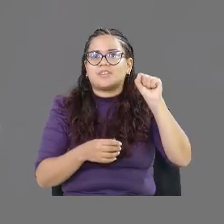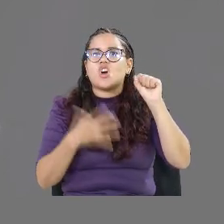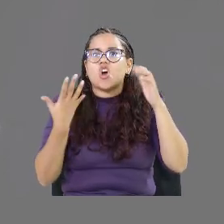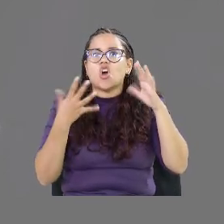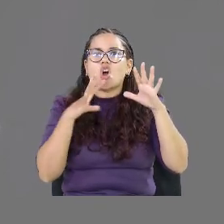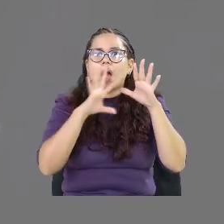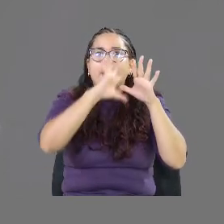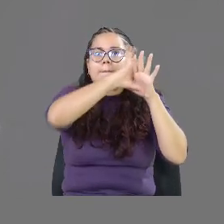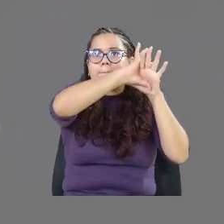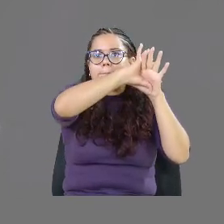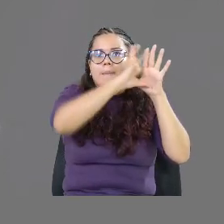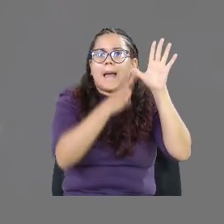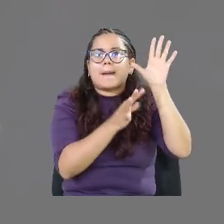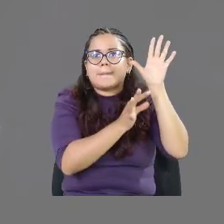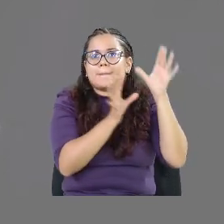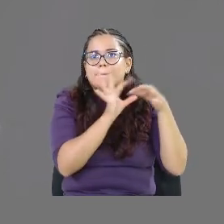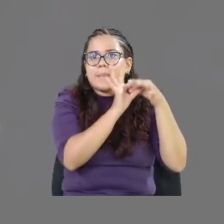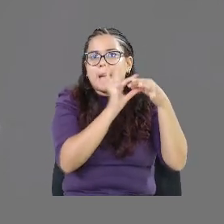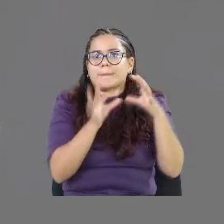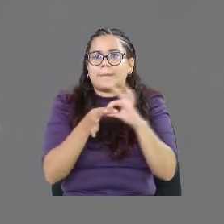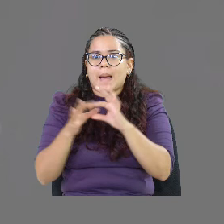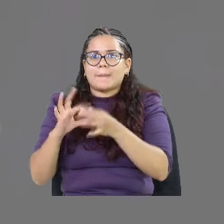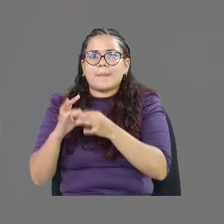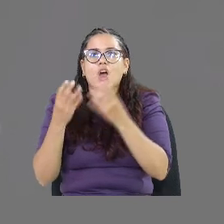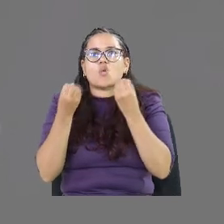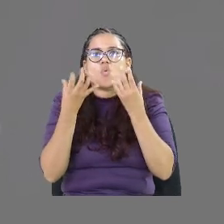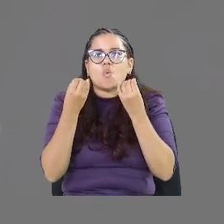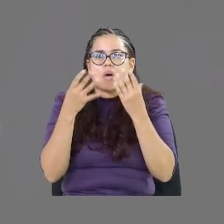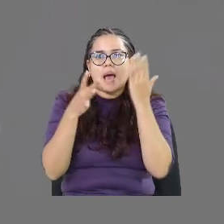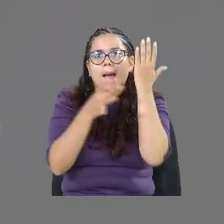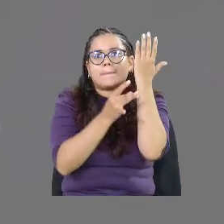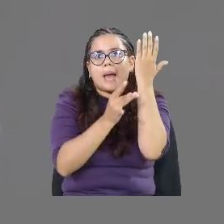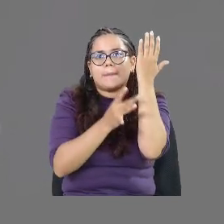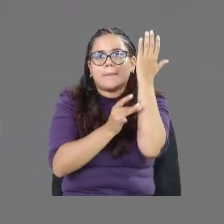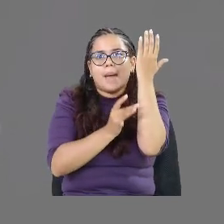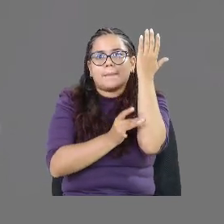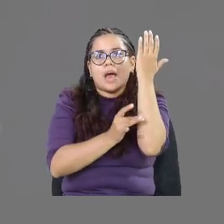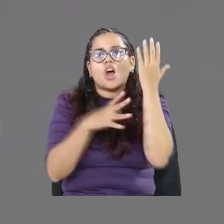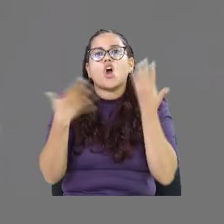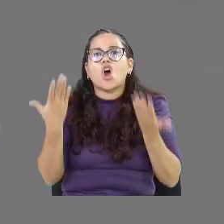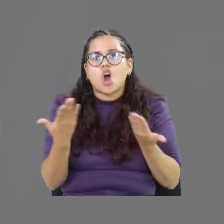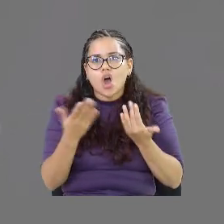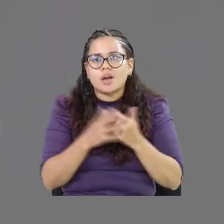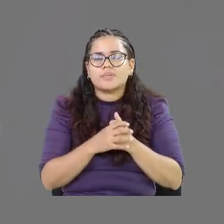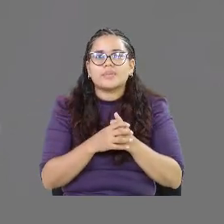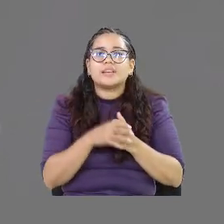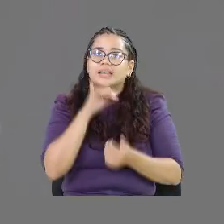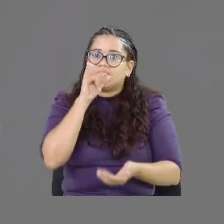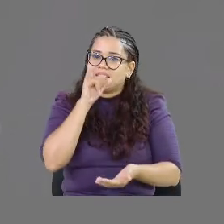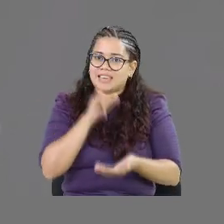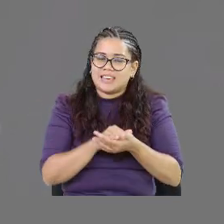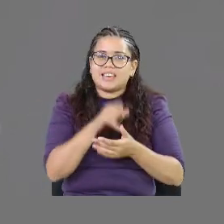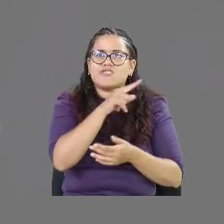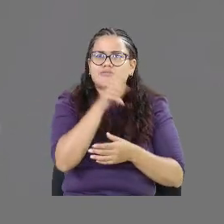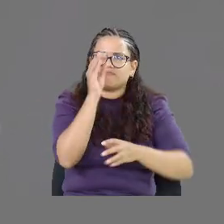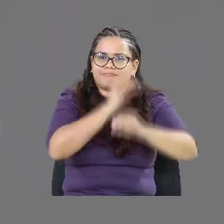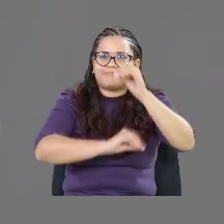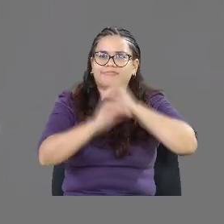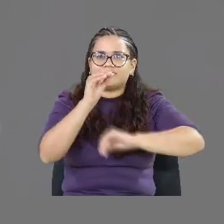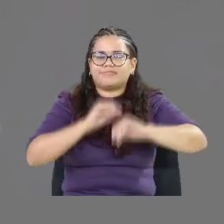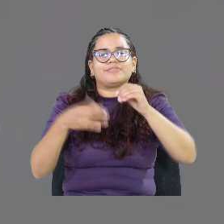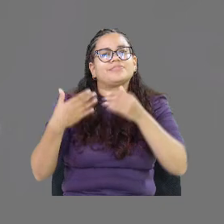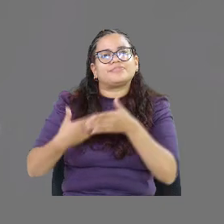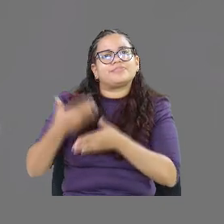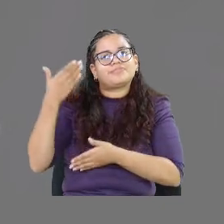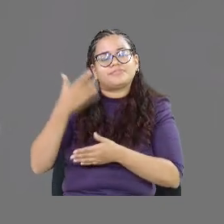conectar esas piezas, cuántas piezas se van a poner. Entonces todos estos elementos de diseño se empiezan a tener